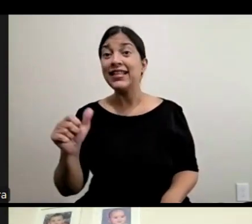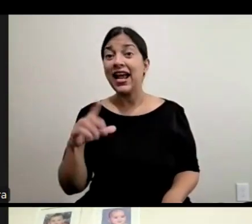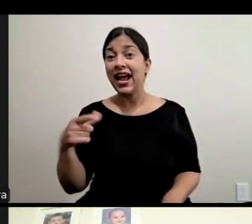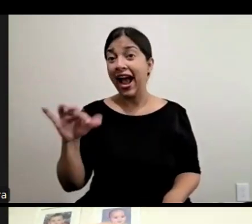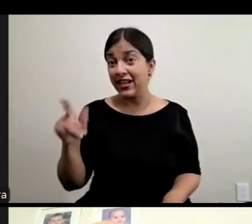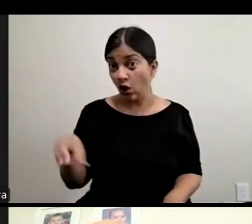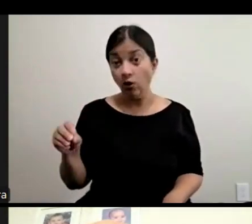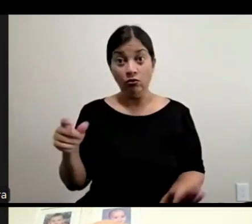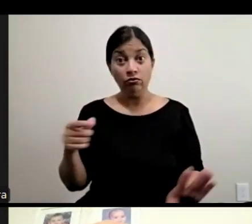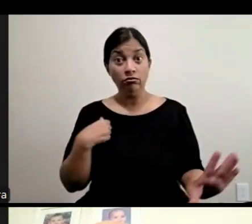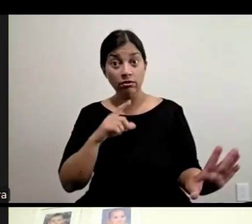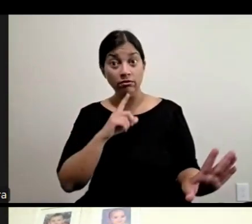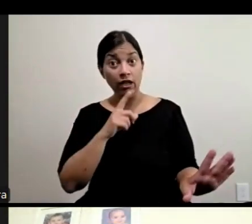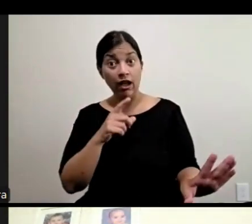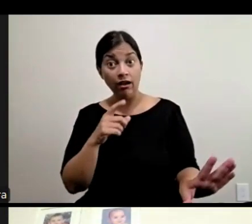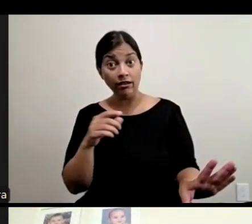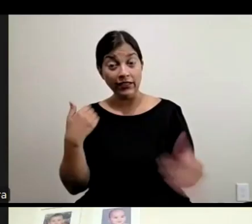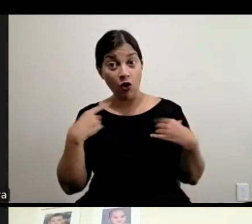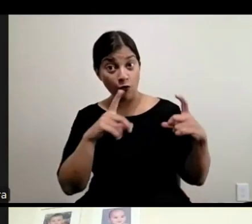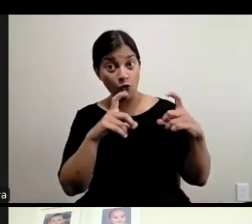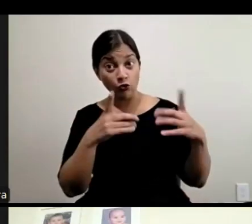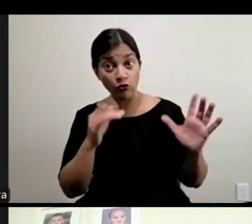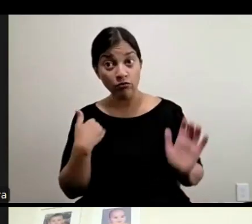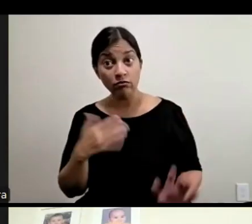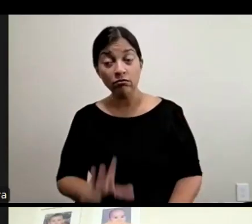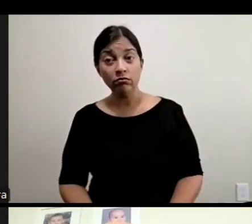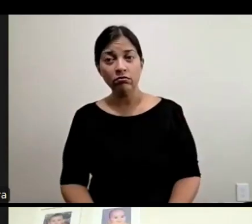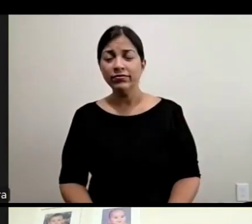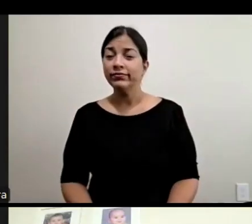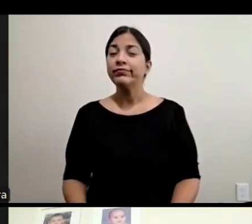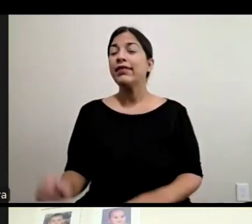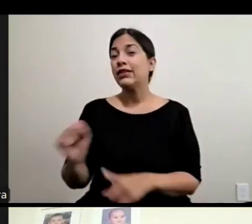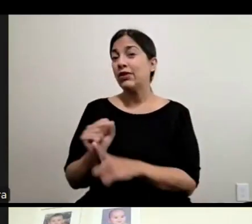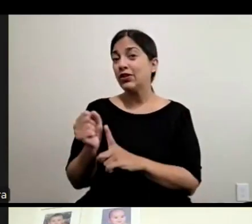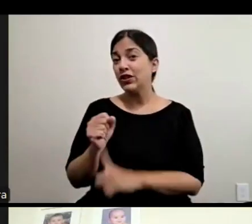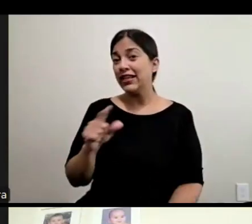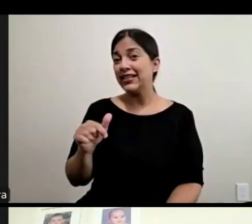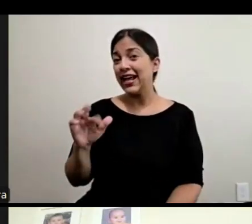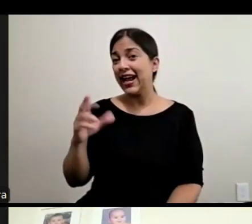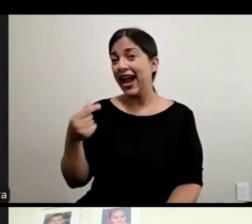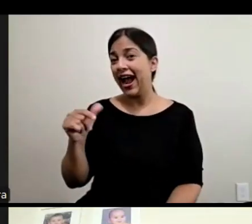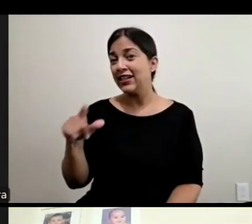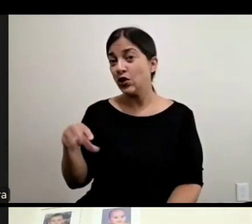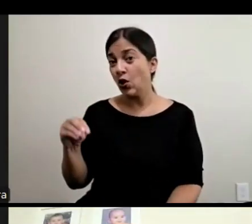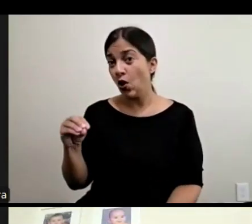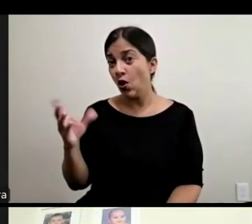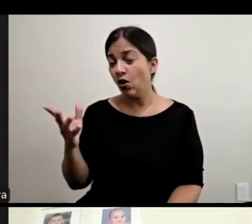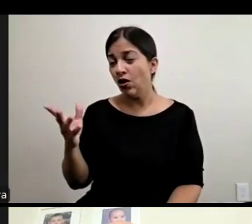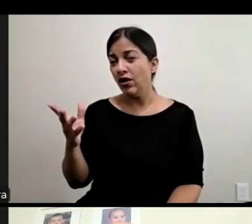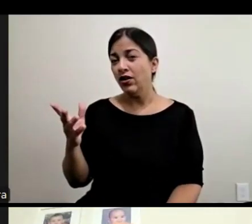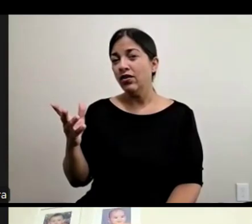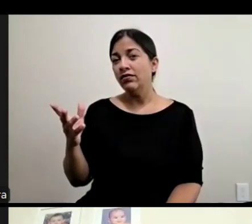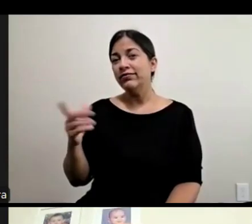tengo fotos y todo. Que las puse los otros días. El asunto del sargazo realmente ha